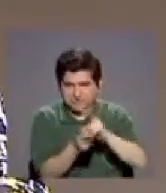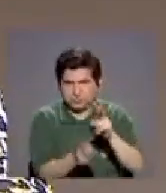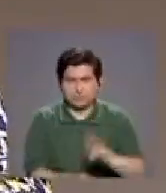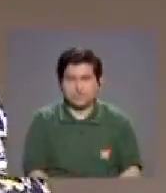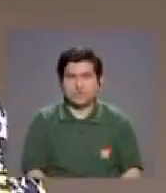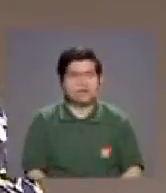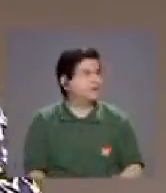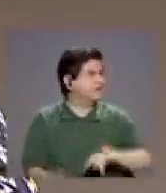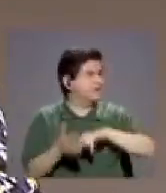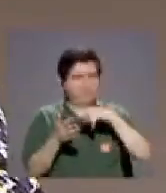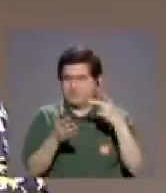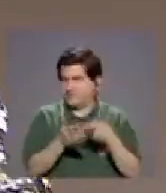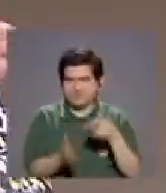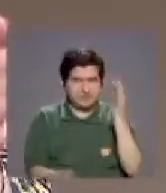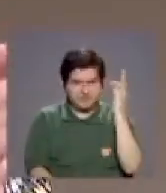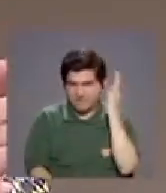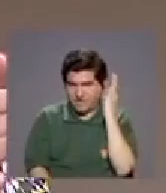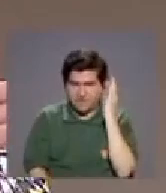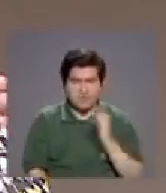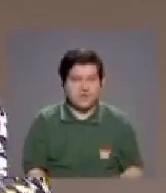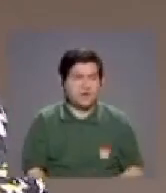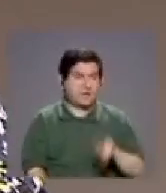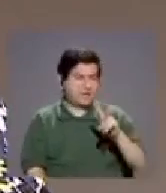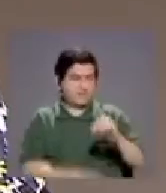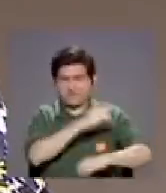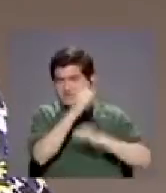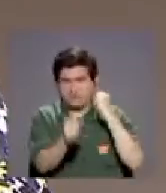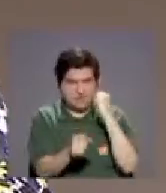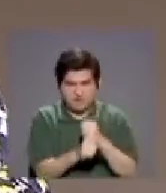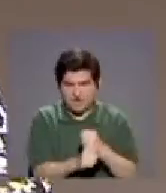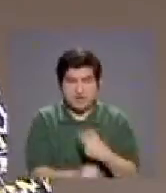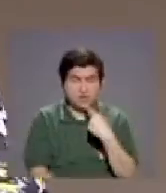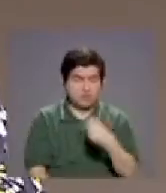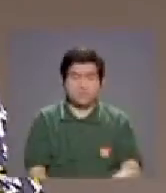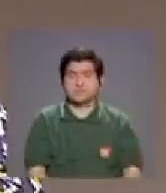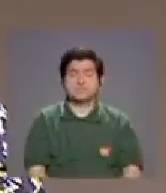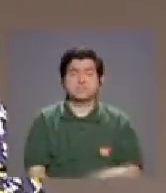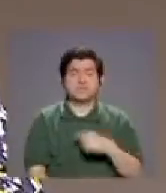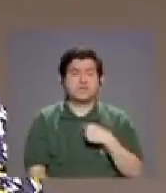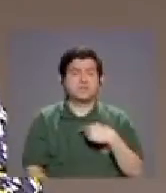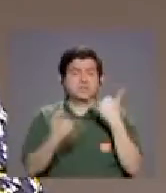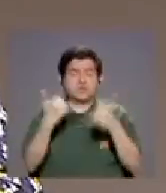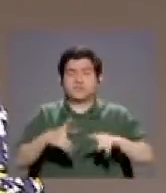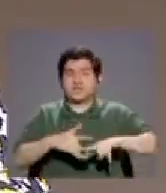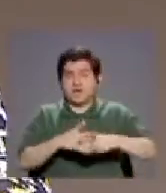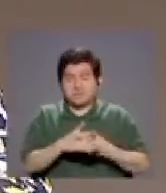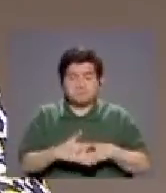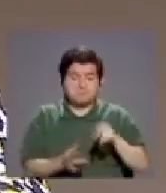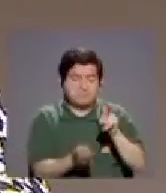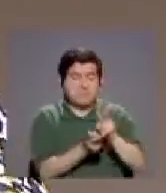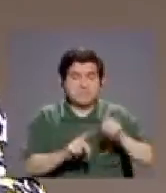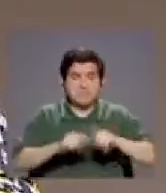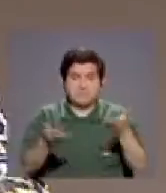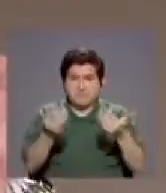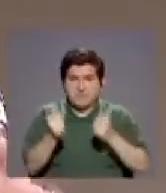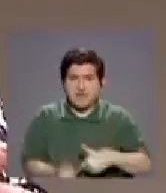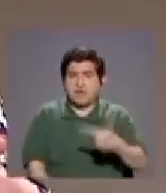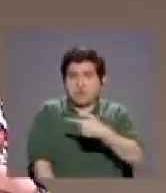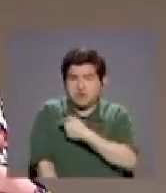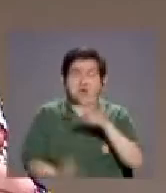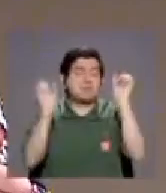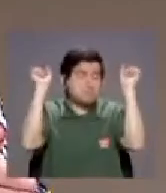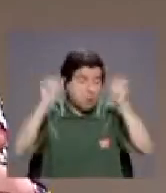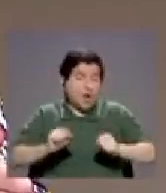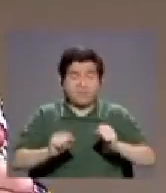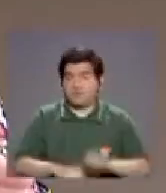no significa que si una mujer, digamos, de 20 años dice, bueno, ya yo he iniciado vida sexual activa, pero quiero ponerme la vacuna, se la puede